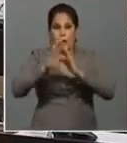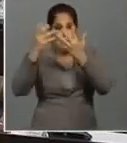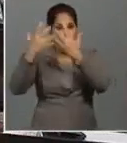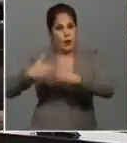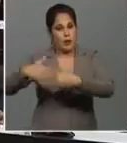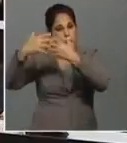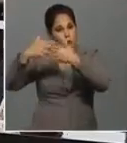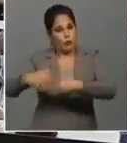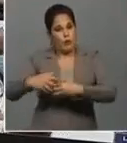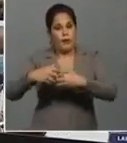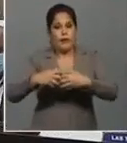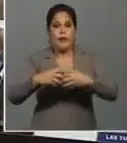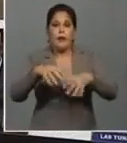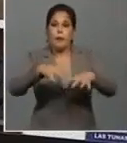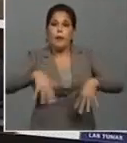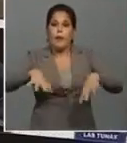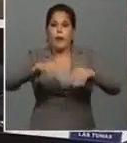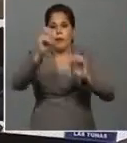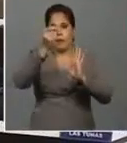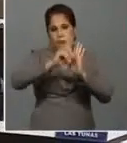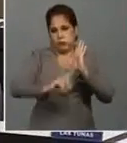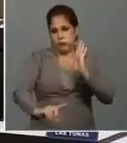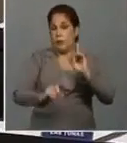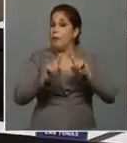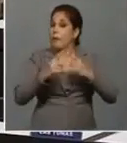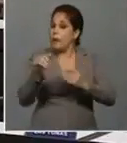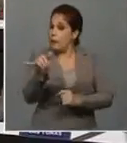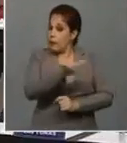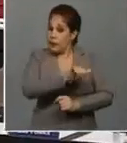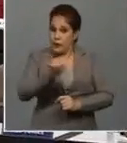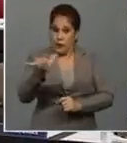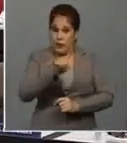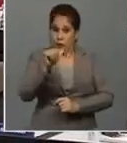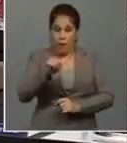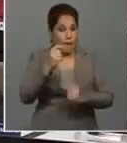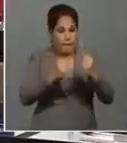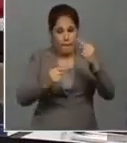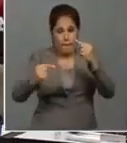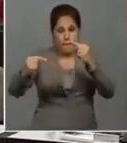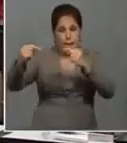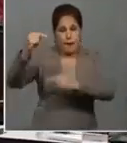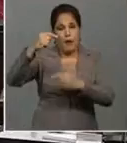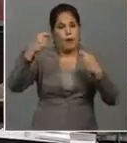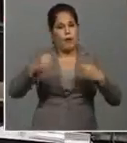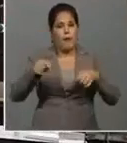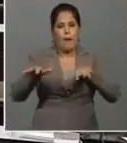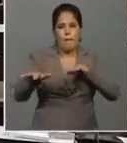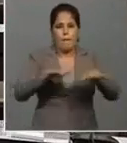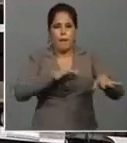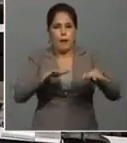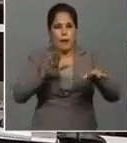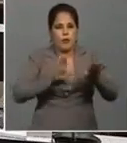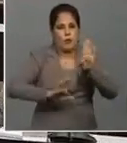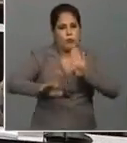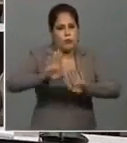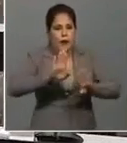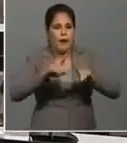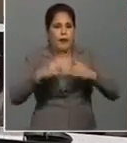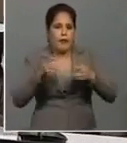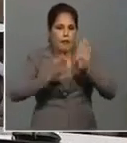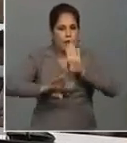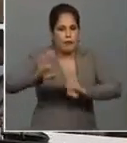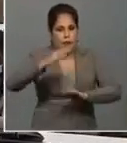y el problema energético pero también y en primer lugar la preparación para la defensa